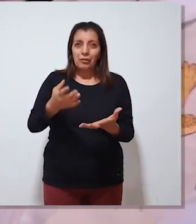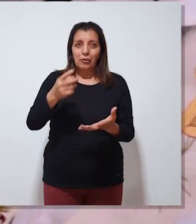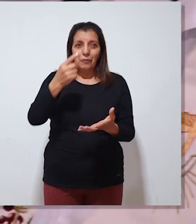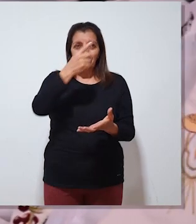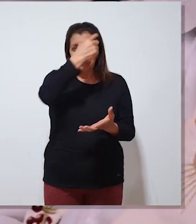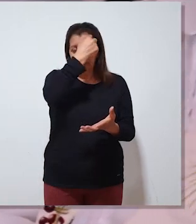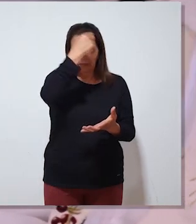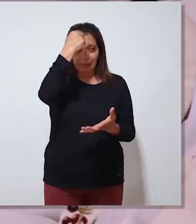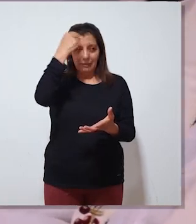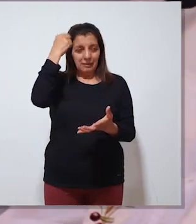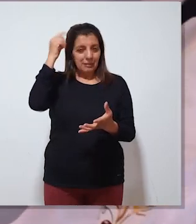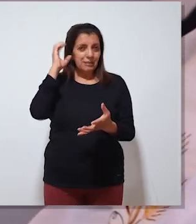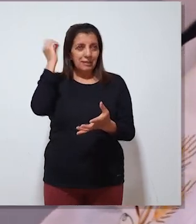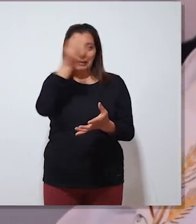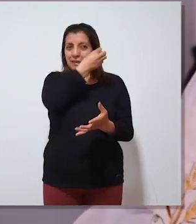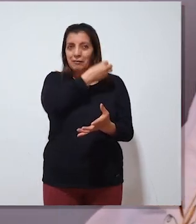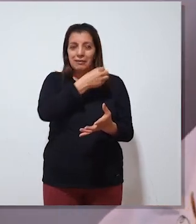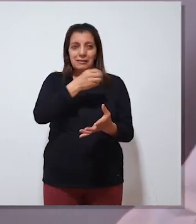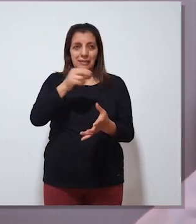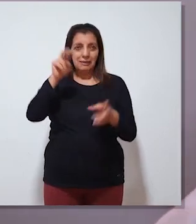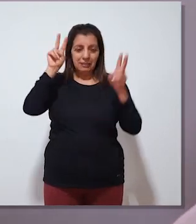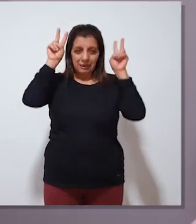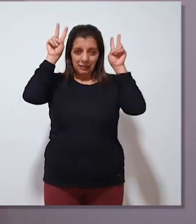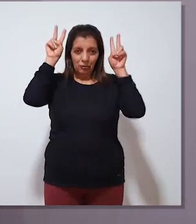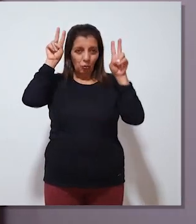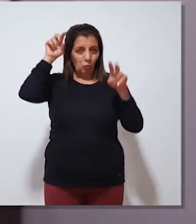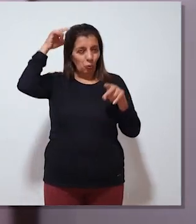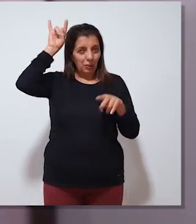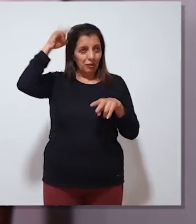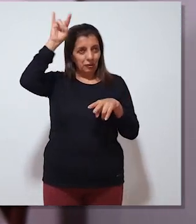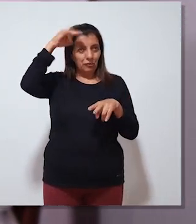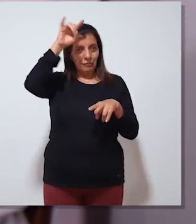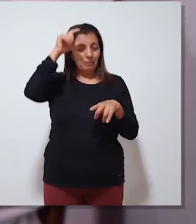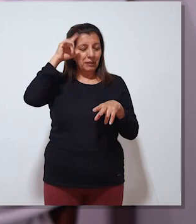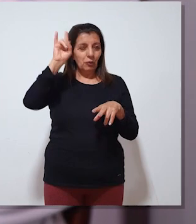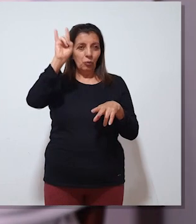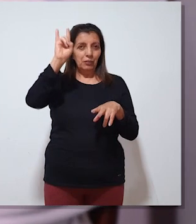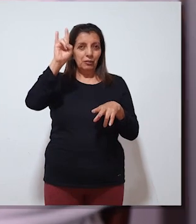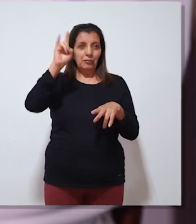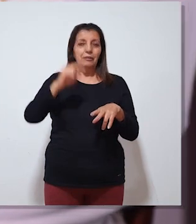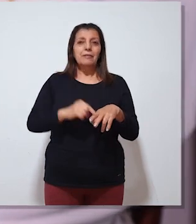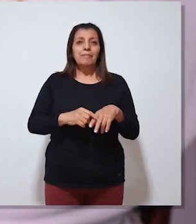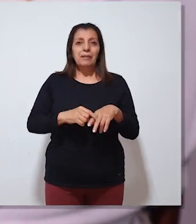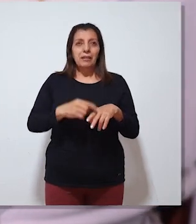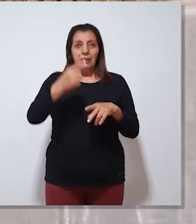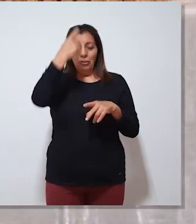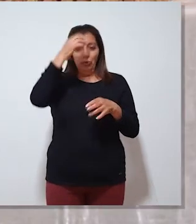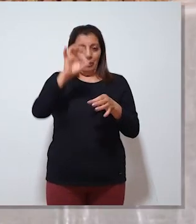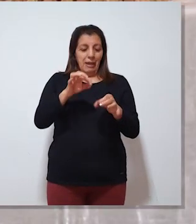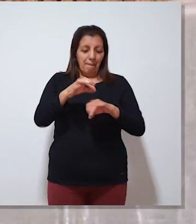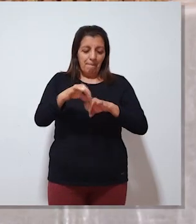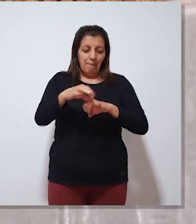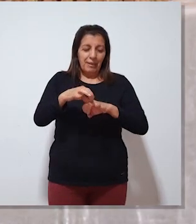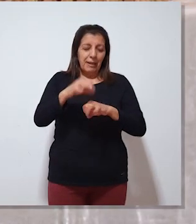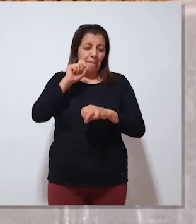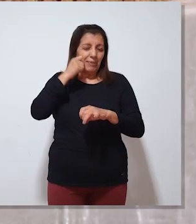cabeza tenía una diadema. Su cola arrastraba una tercera parte de las estrellas del cielo y